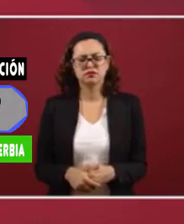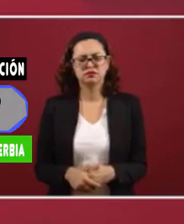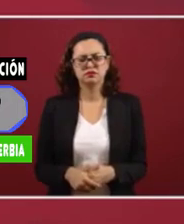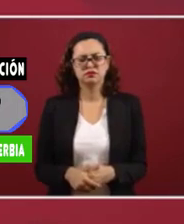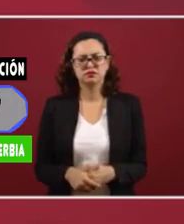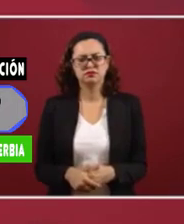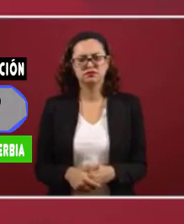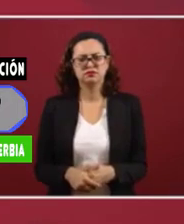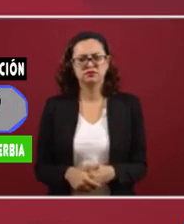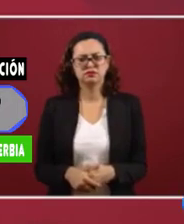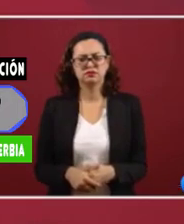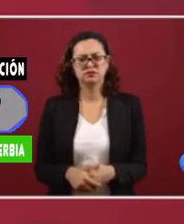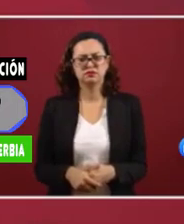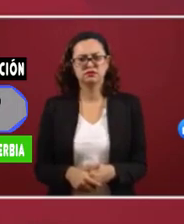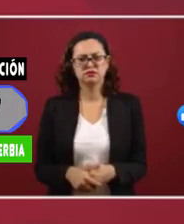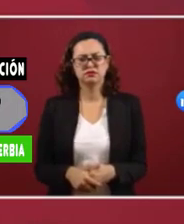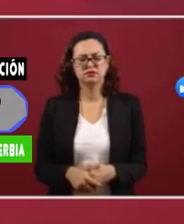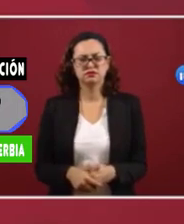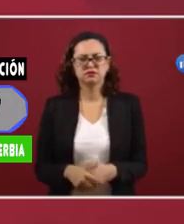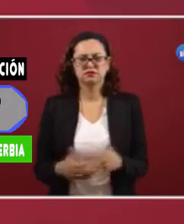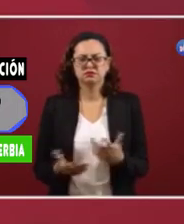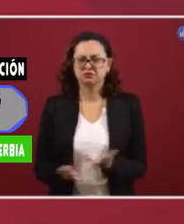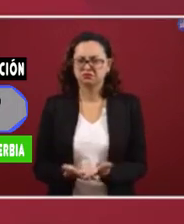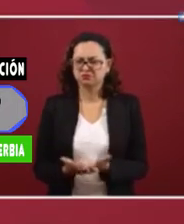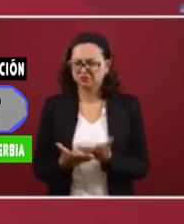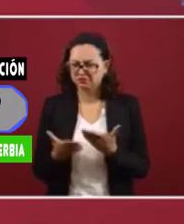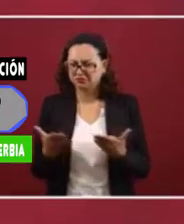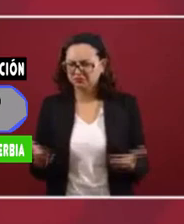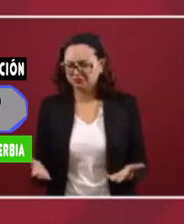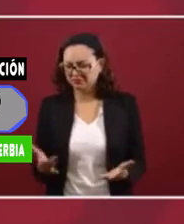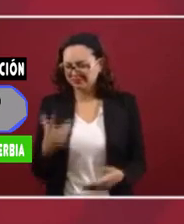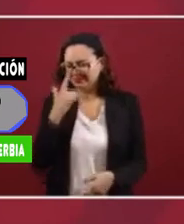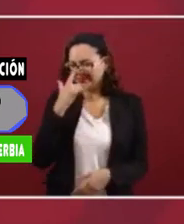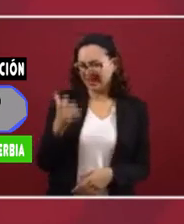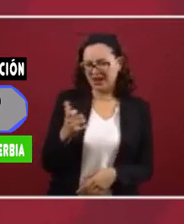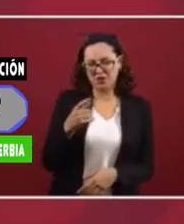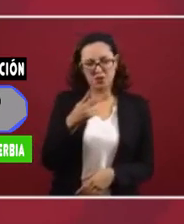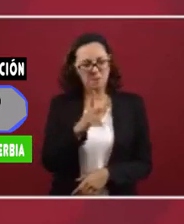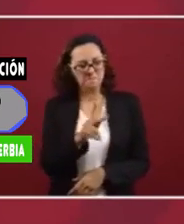en un doble discurso